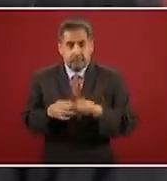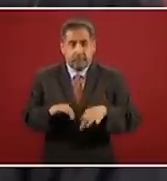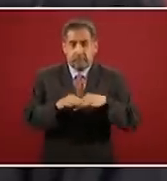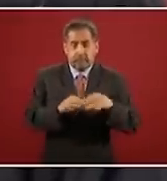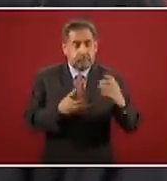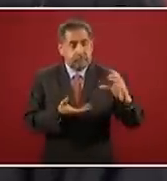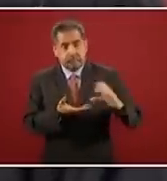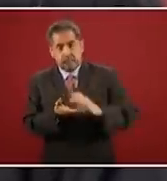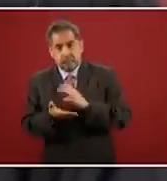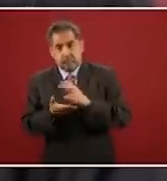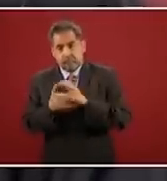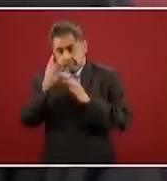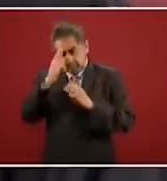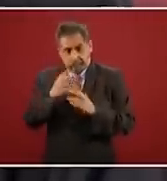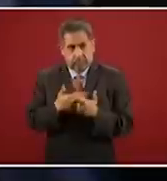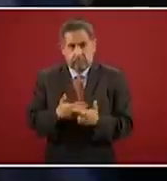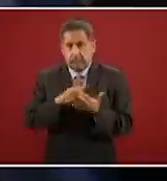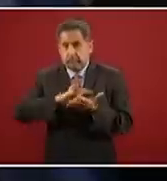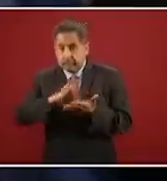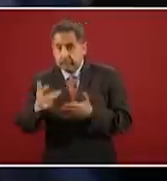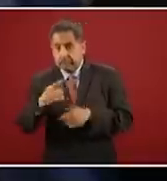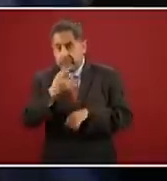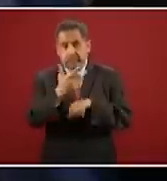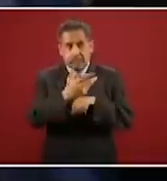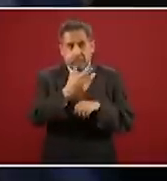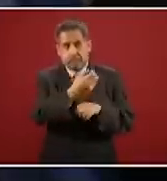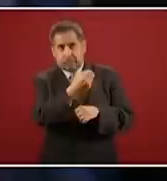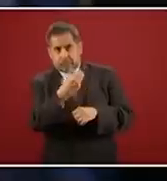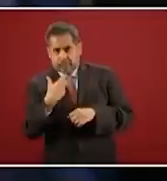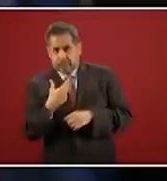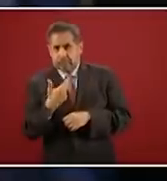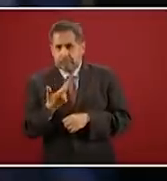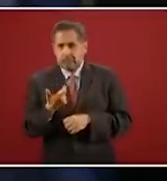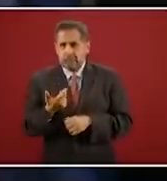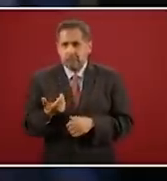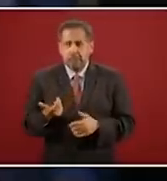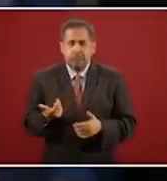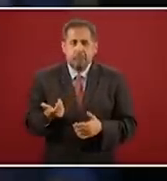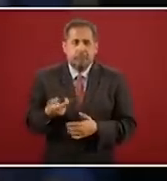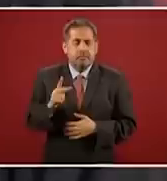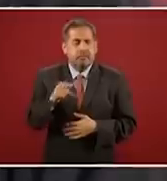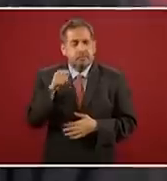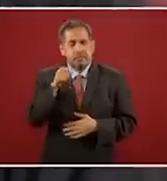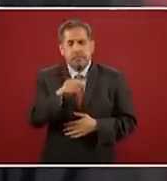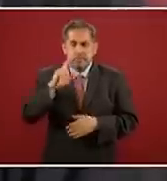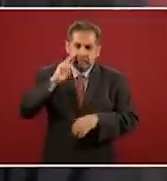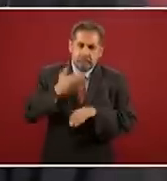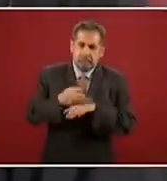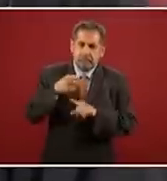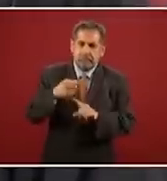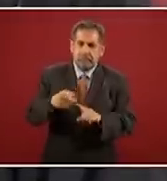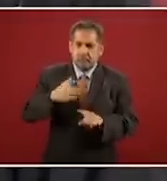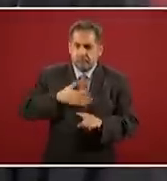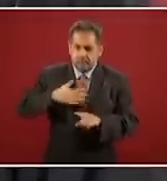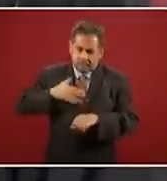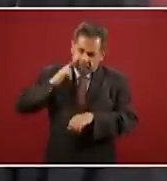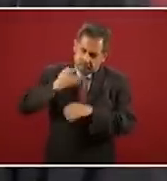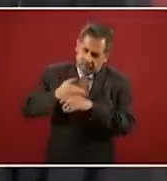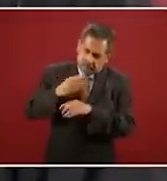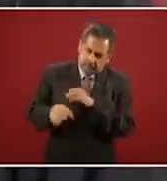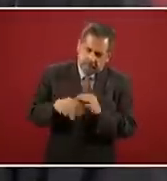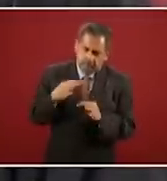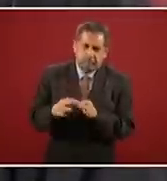de ingresos que tiene nuestro país. Pero esto es una responsabilidad nuestra,